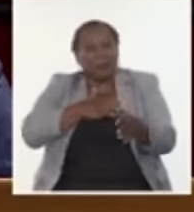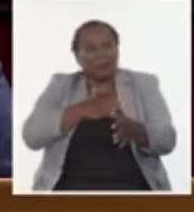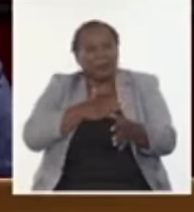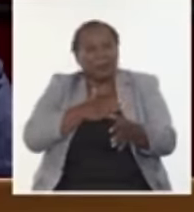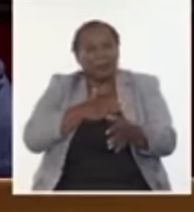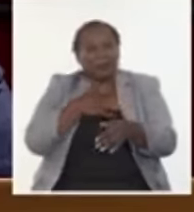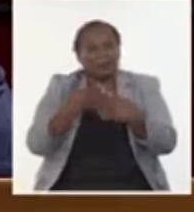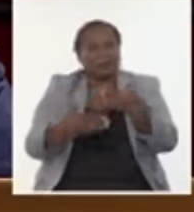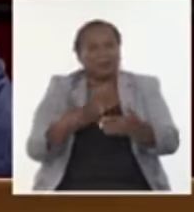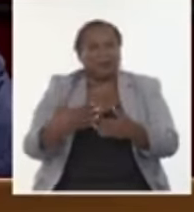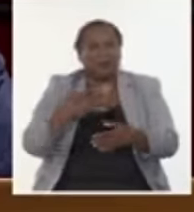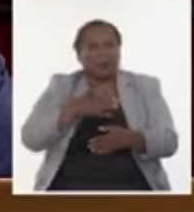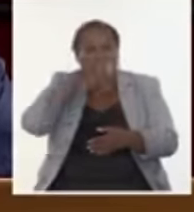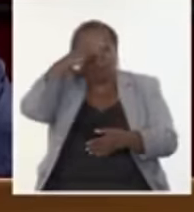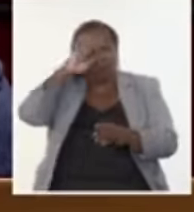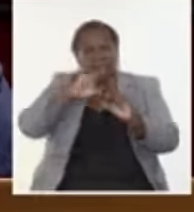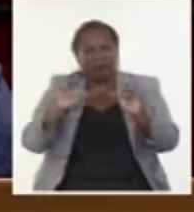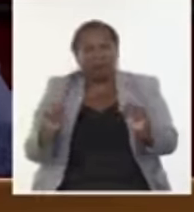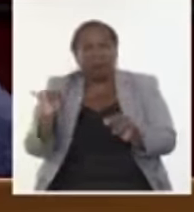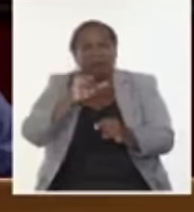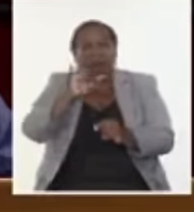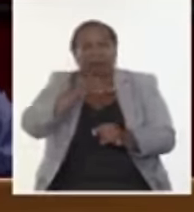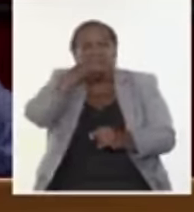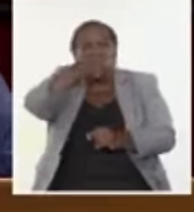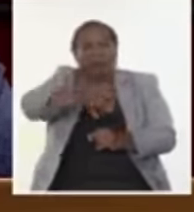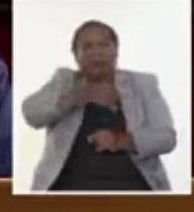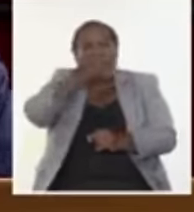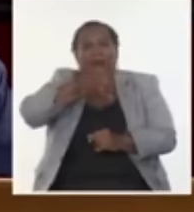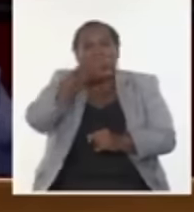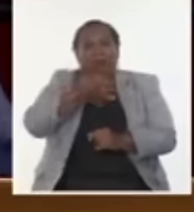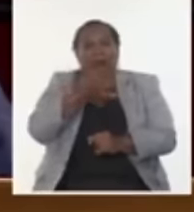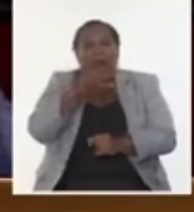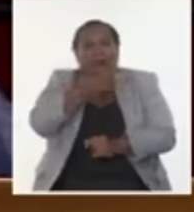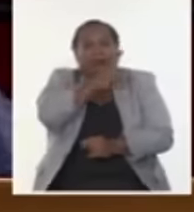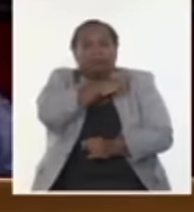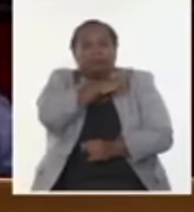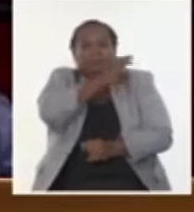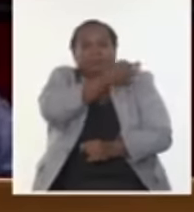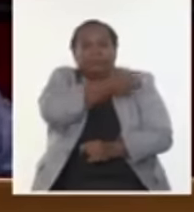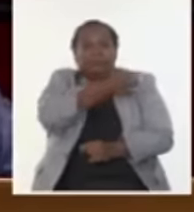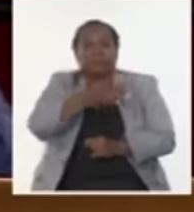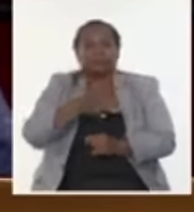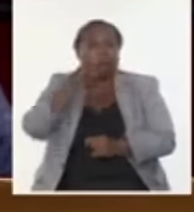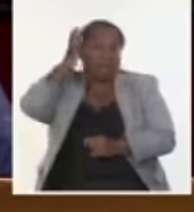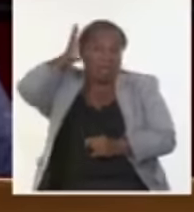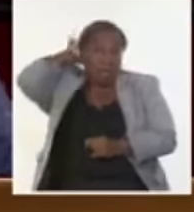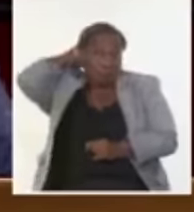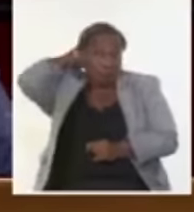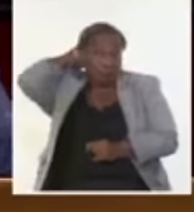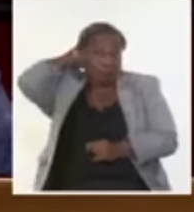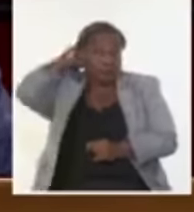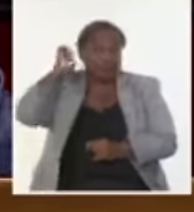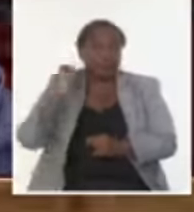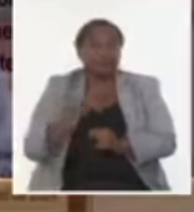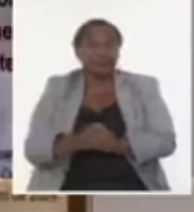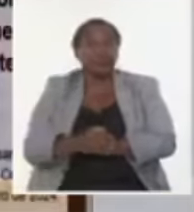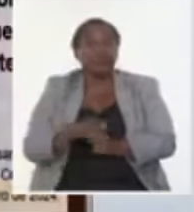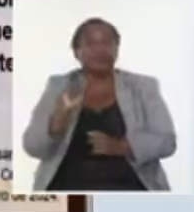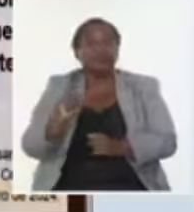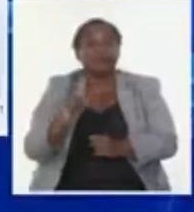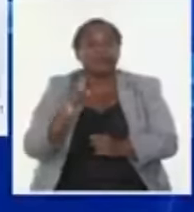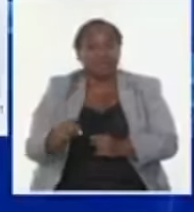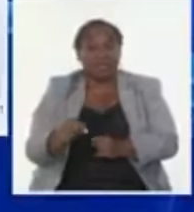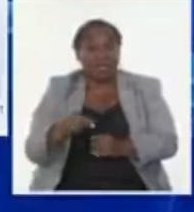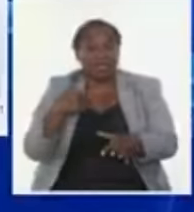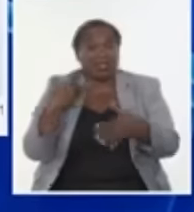problemas. Tal y como expresó nuestro general de ejército Raúl Castro Ruz en el acto